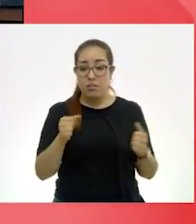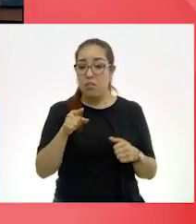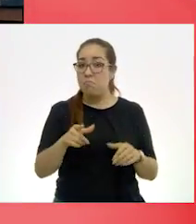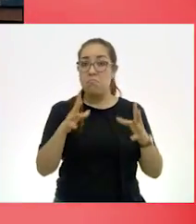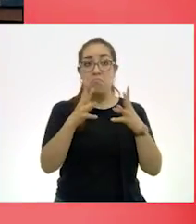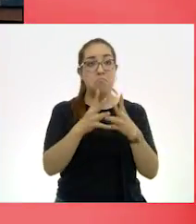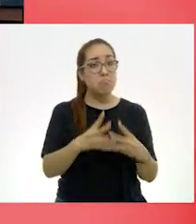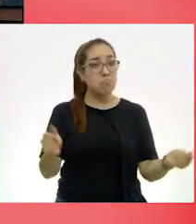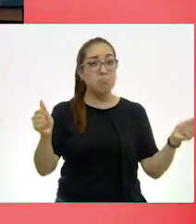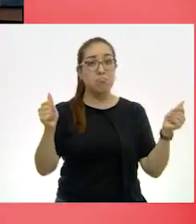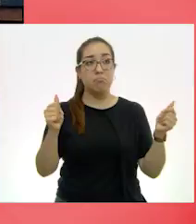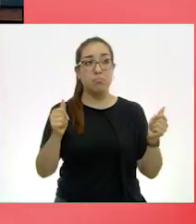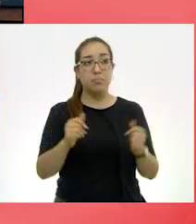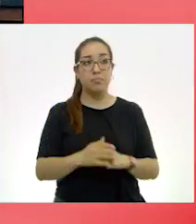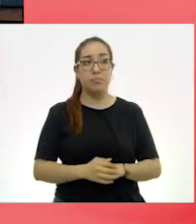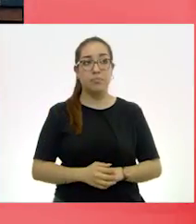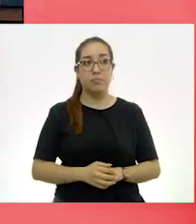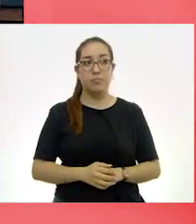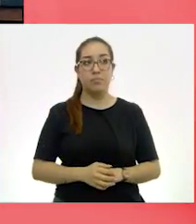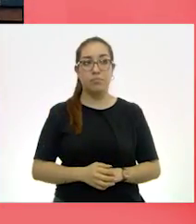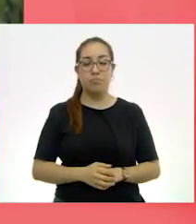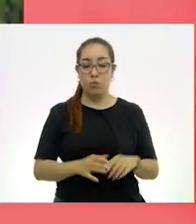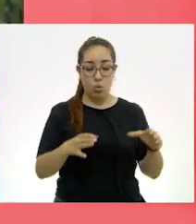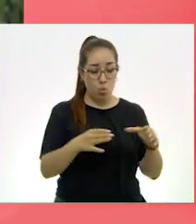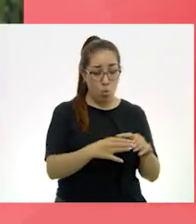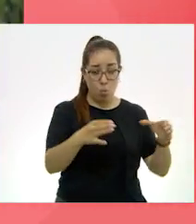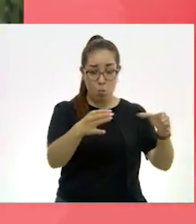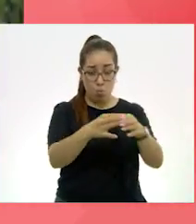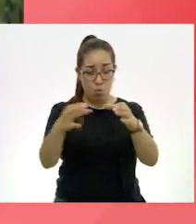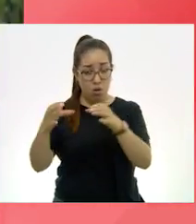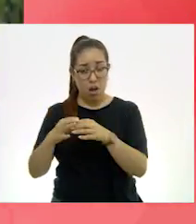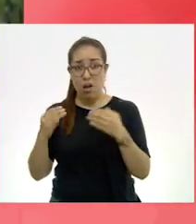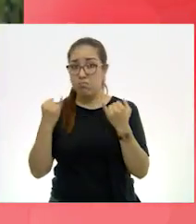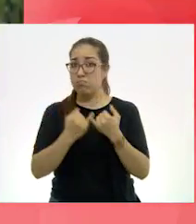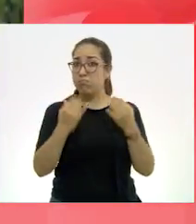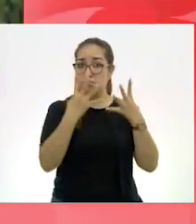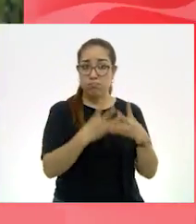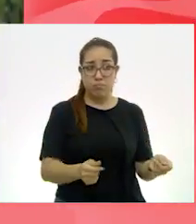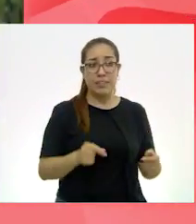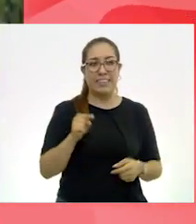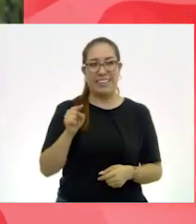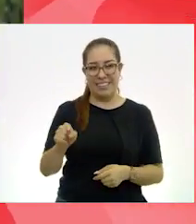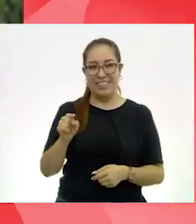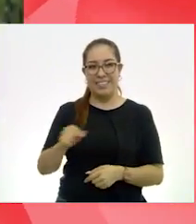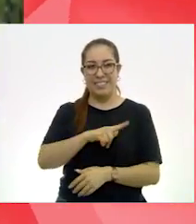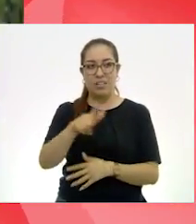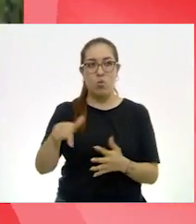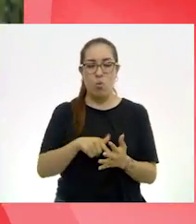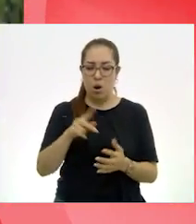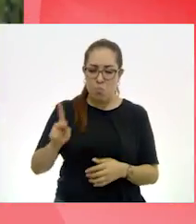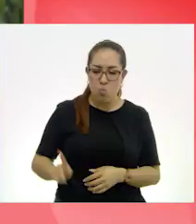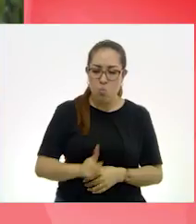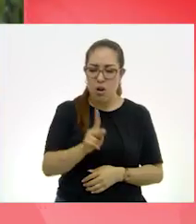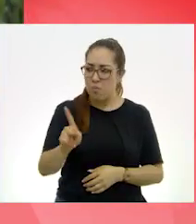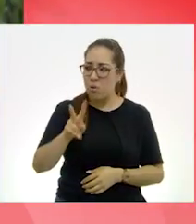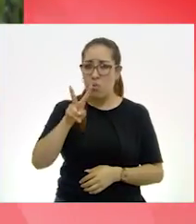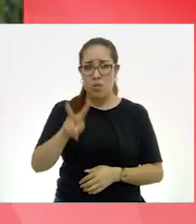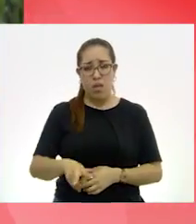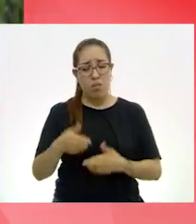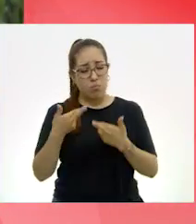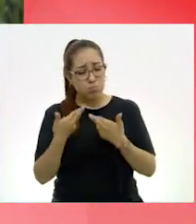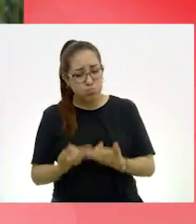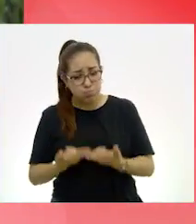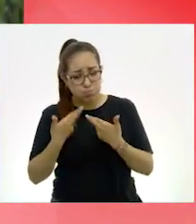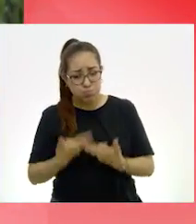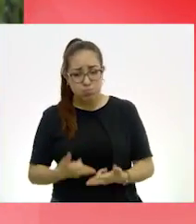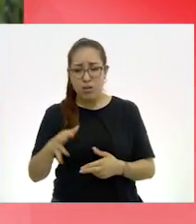como comunidades enteras. El barrio de Olaque es un pueblo, es un barrio muy rico, estaba